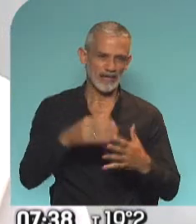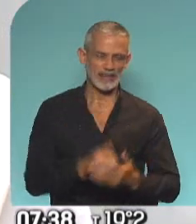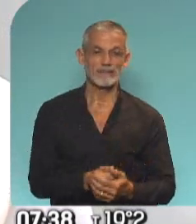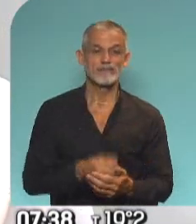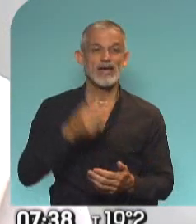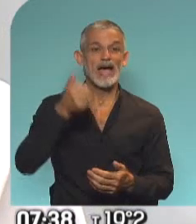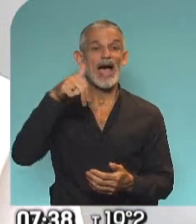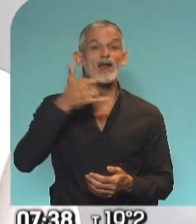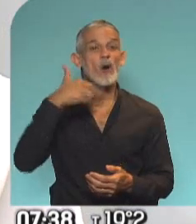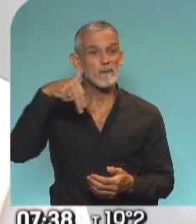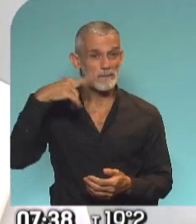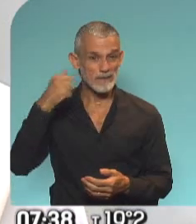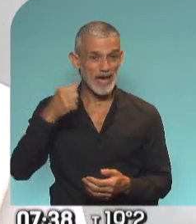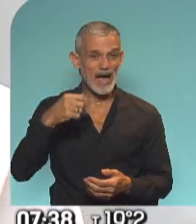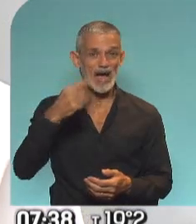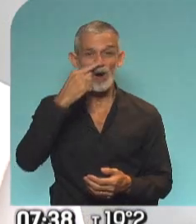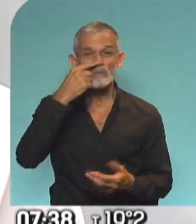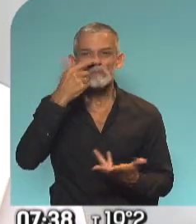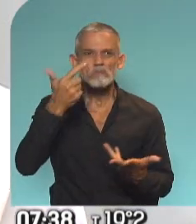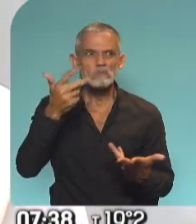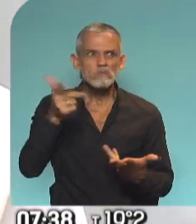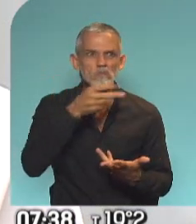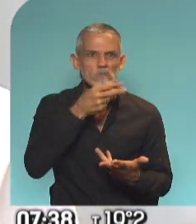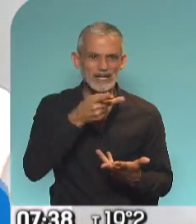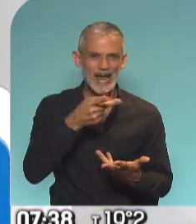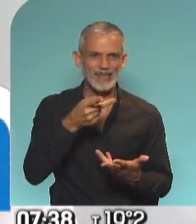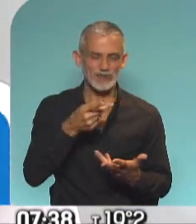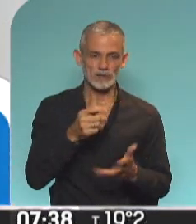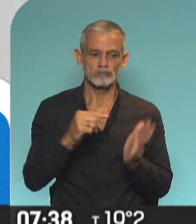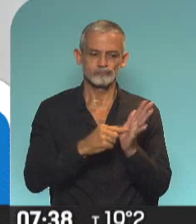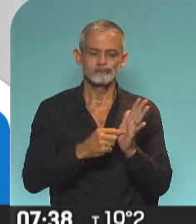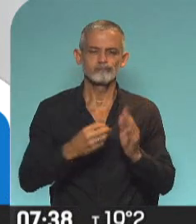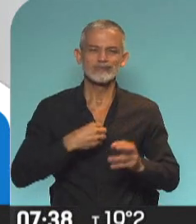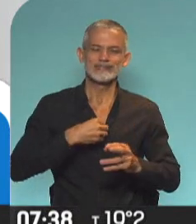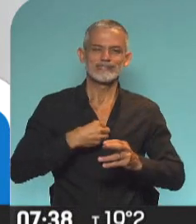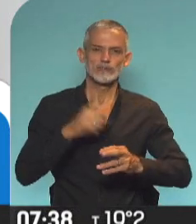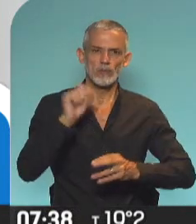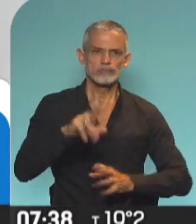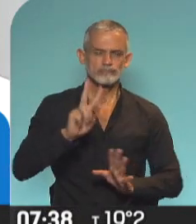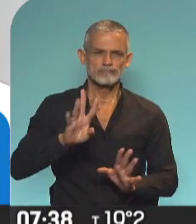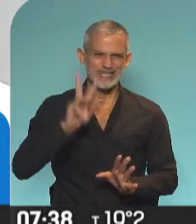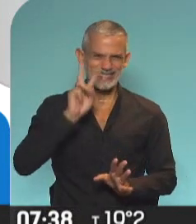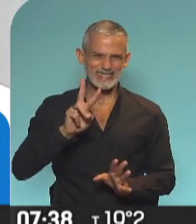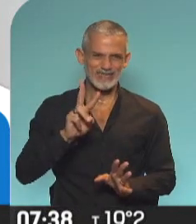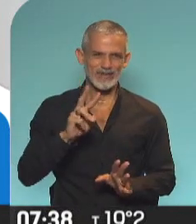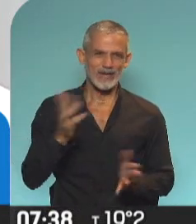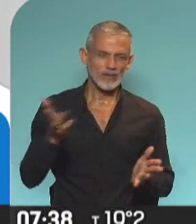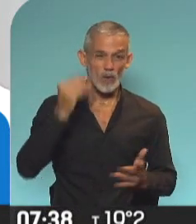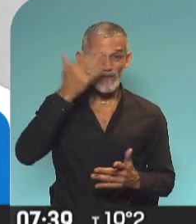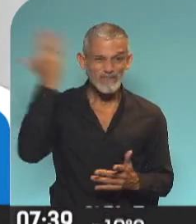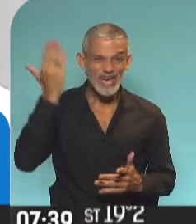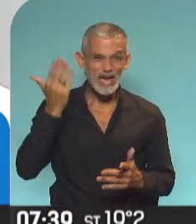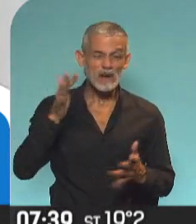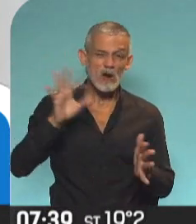La anosmia, que es la falta cuantitativa del olfato, es un síntoma cardinal. Se está viendo más inclusive que la fiebre